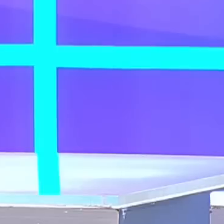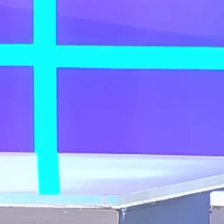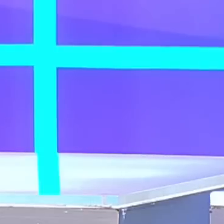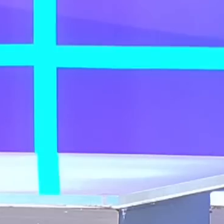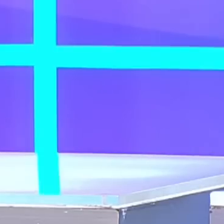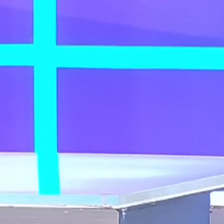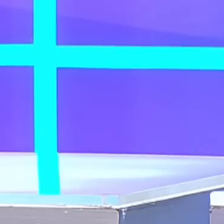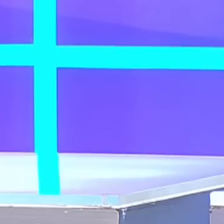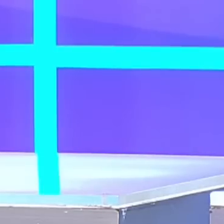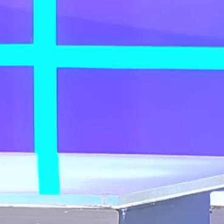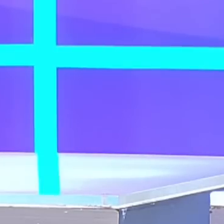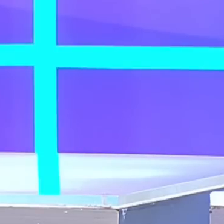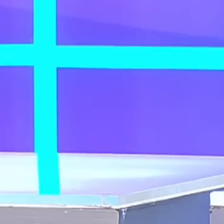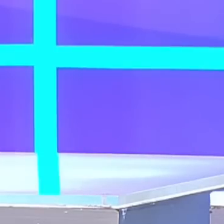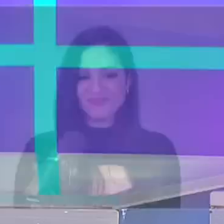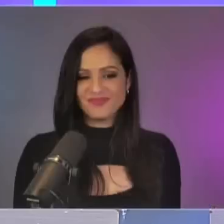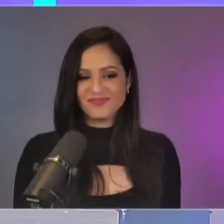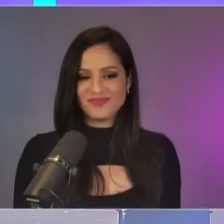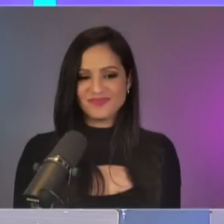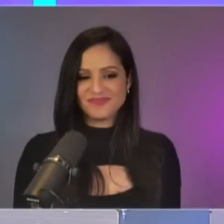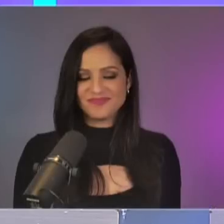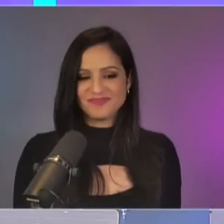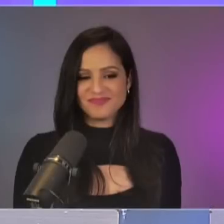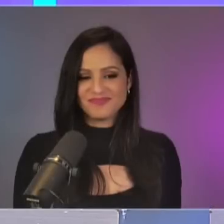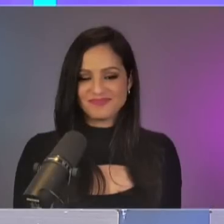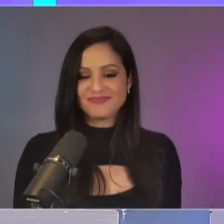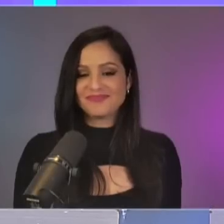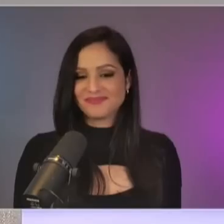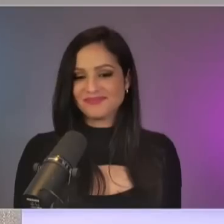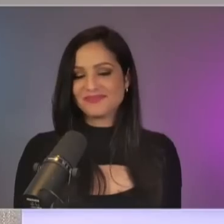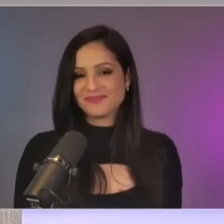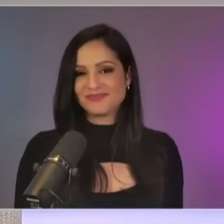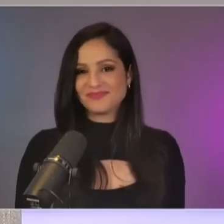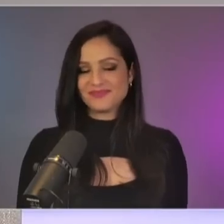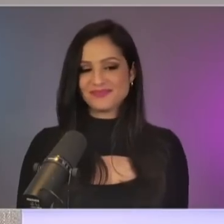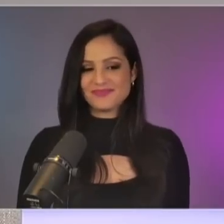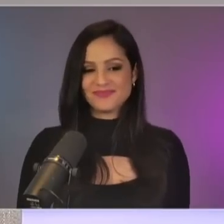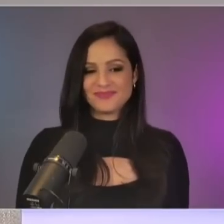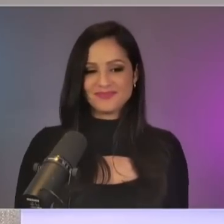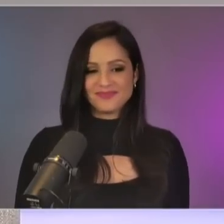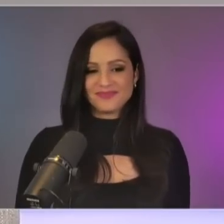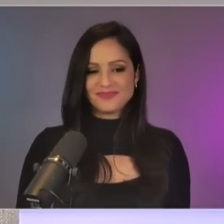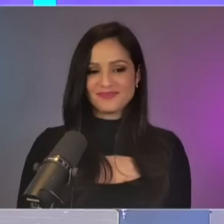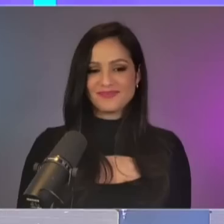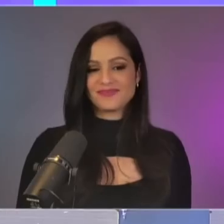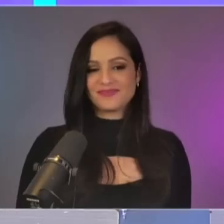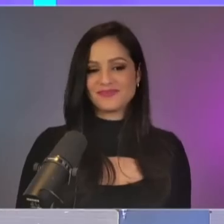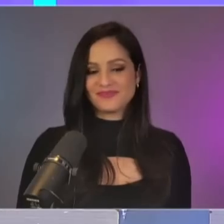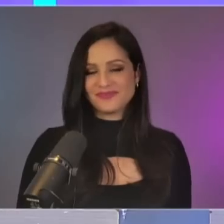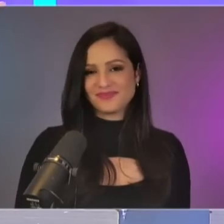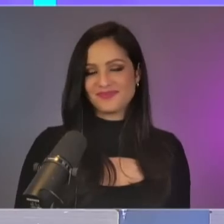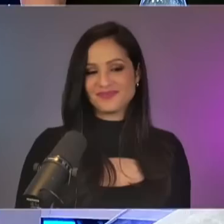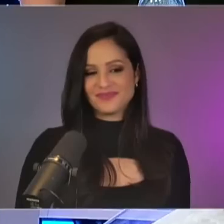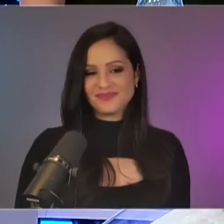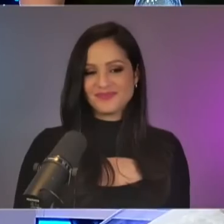Marcelo es el feliz bebé hijo del doctor y de su esposa hermana de farid Enhorabuena las razones acaba de llegar